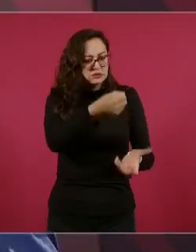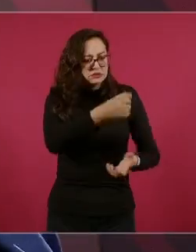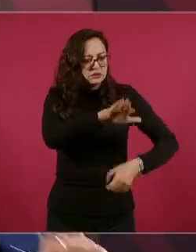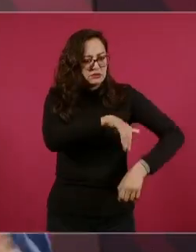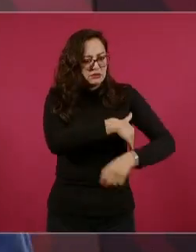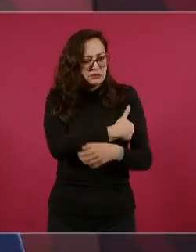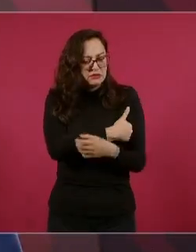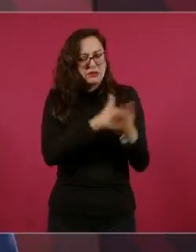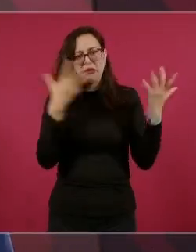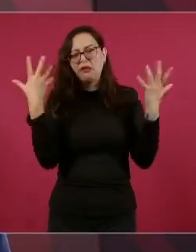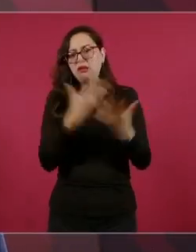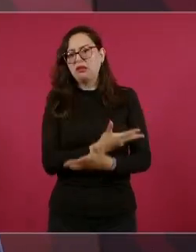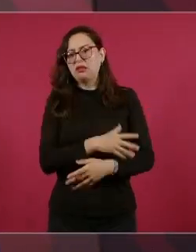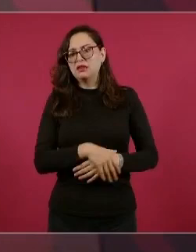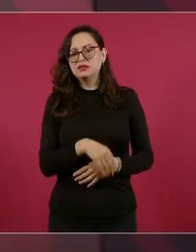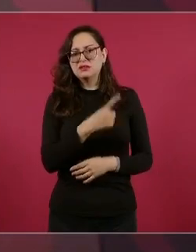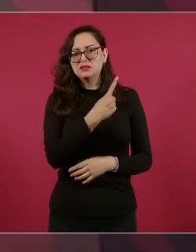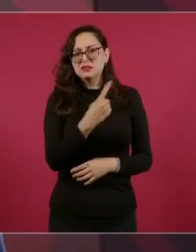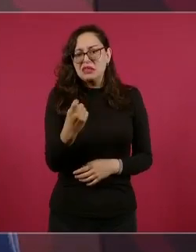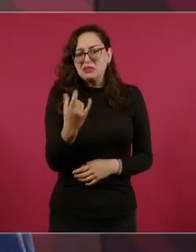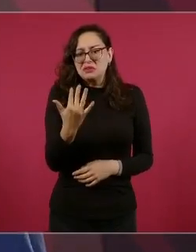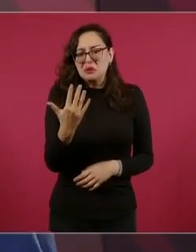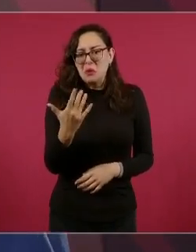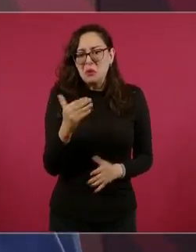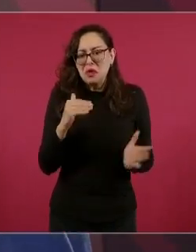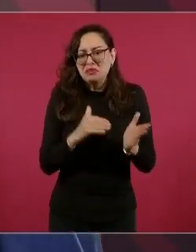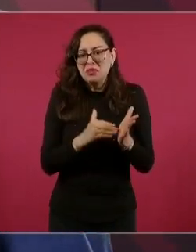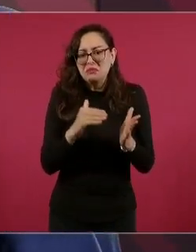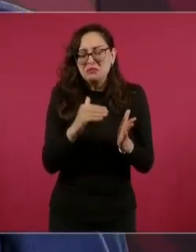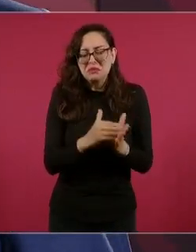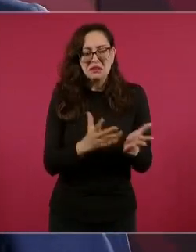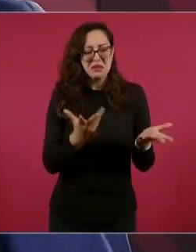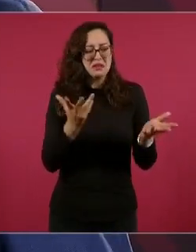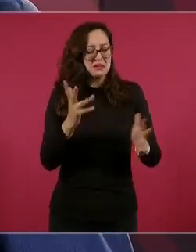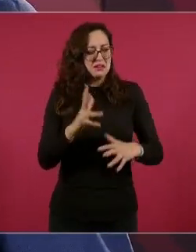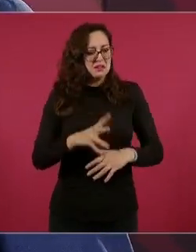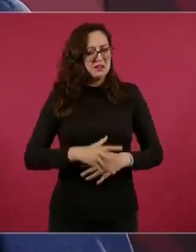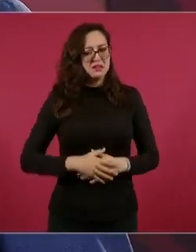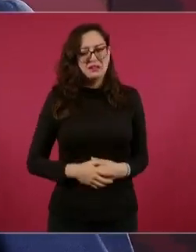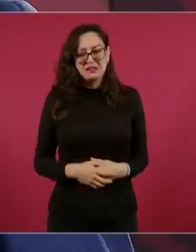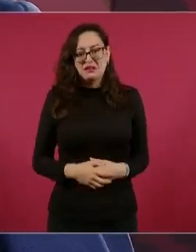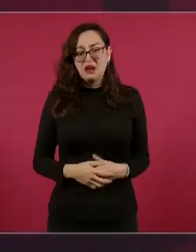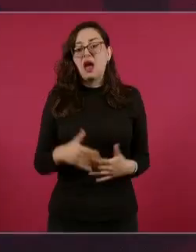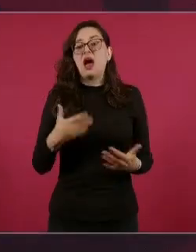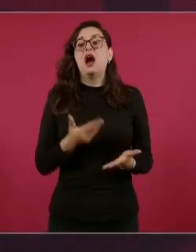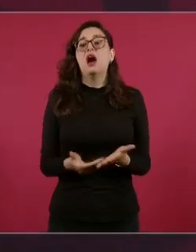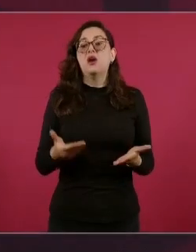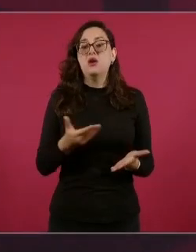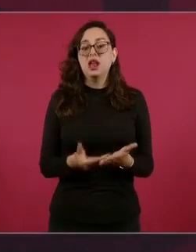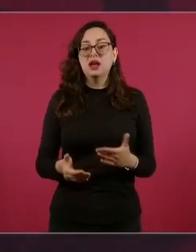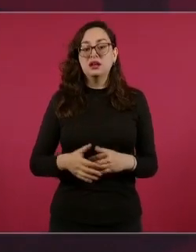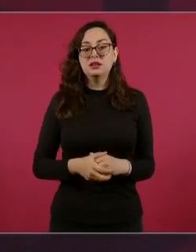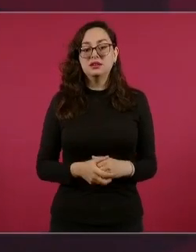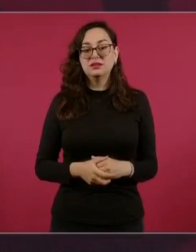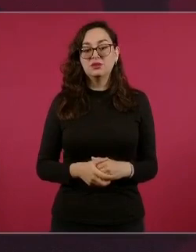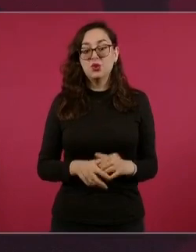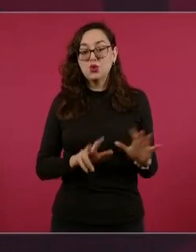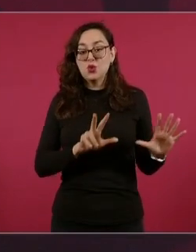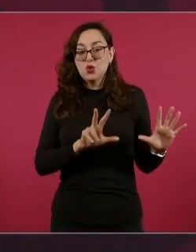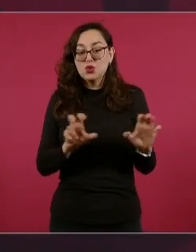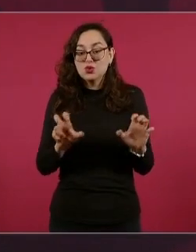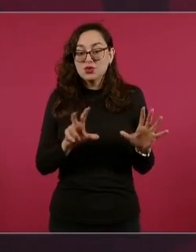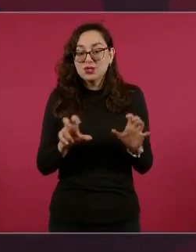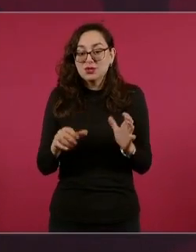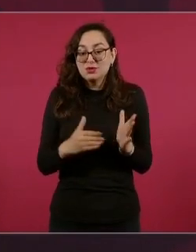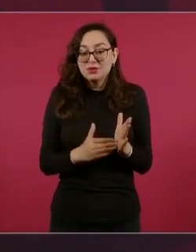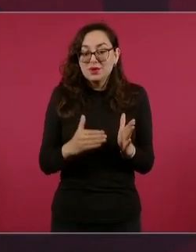y ahora el fondo de ahorro del Infonavit son 800 mil millones. ¿Por qué?